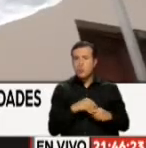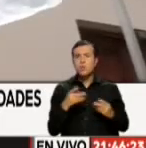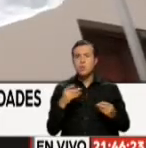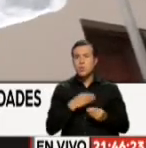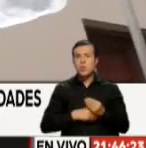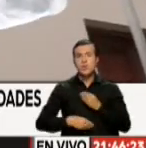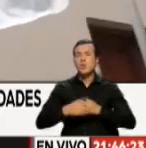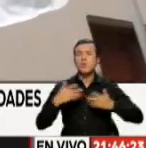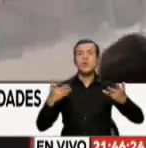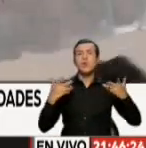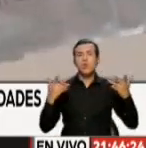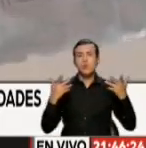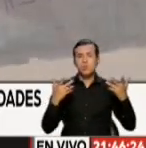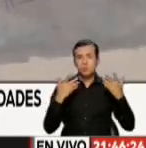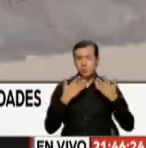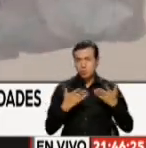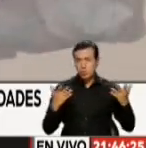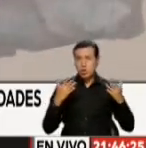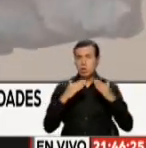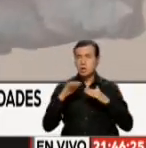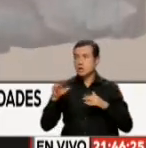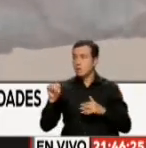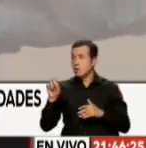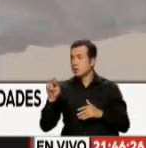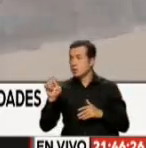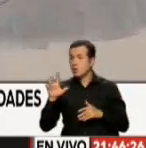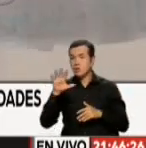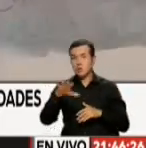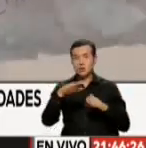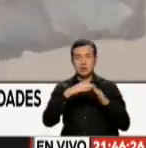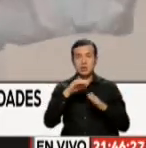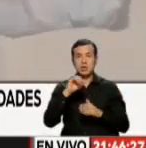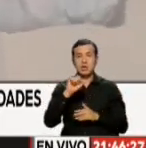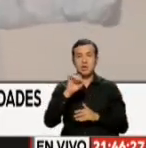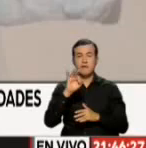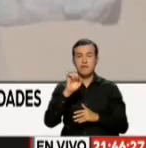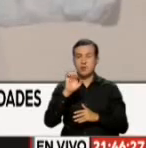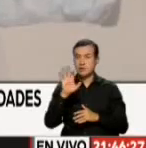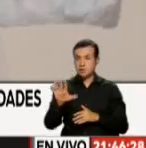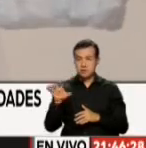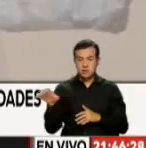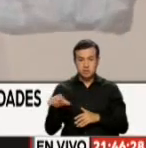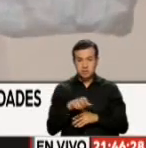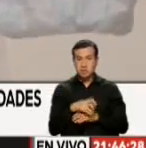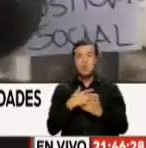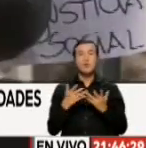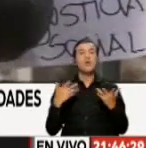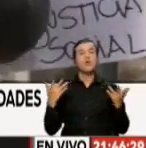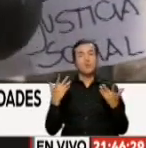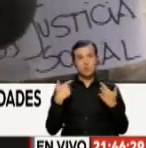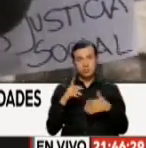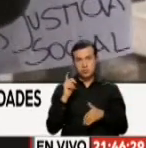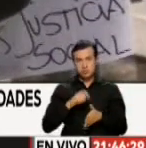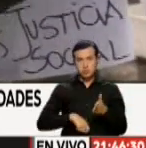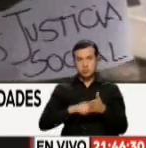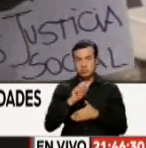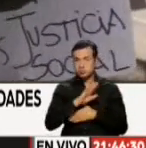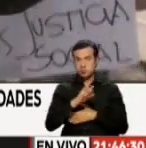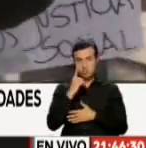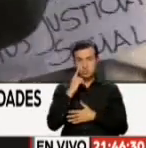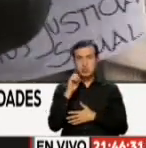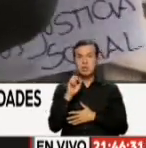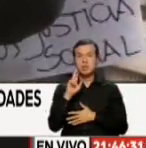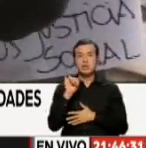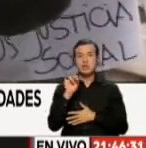circulaba supuestamente entre los inmuebles de Mascarello y la residencia de El Calafate. Este proceso se realiza tras la aprobación en el Senado, ya que